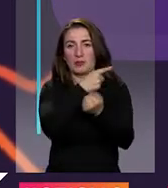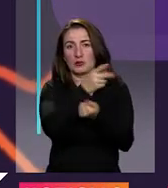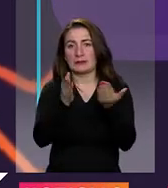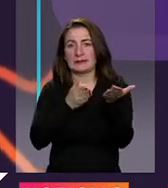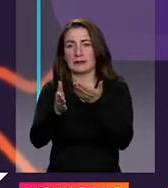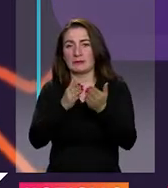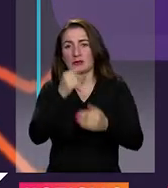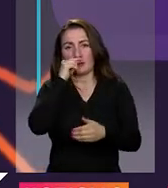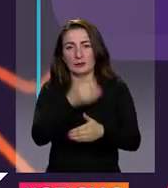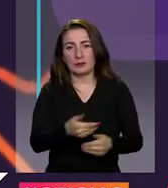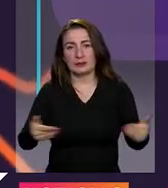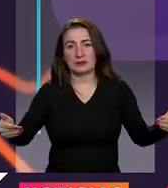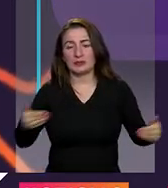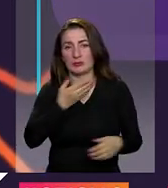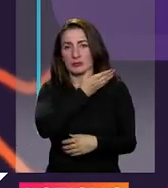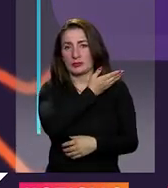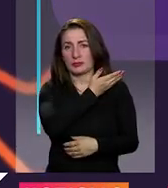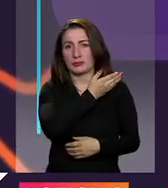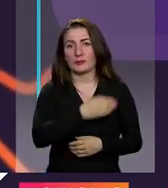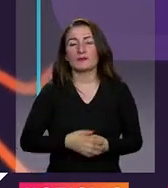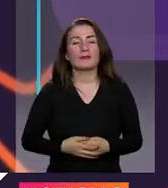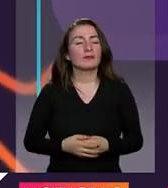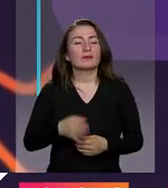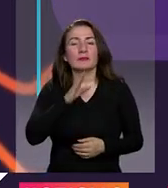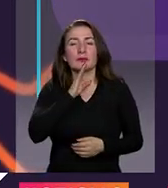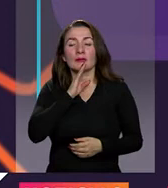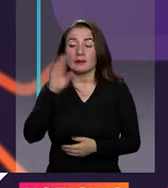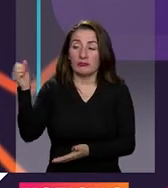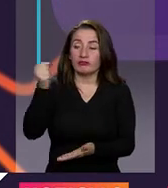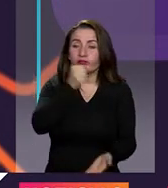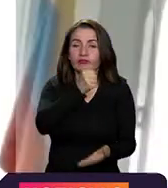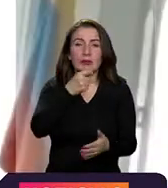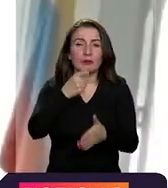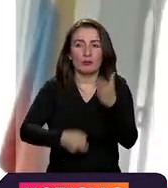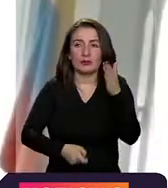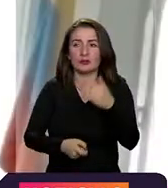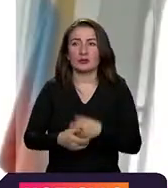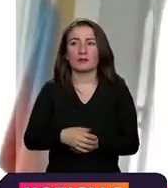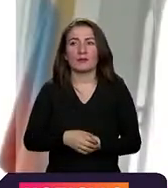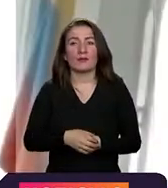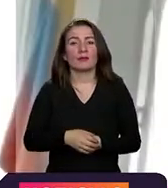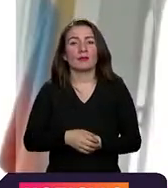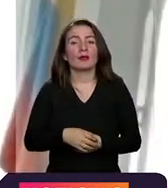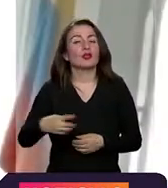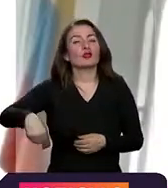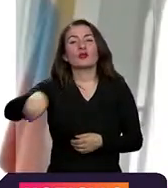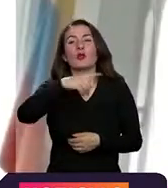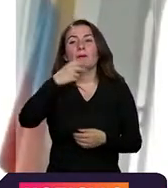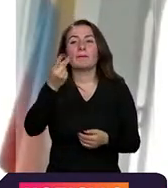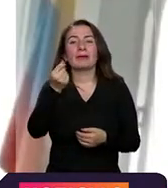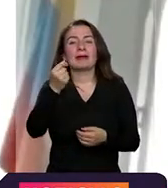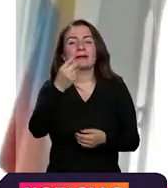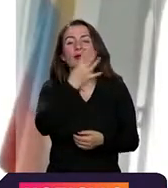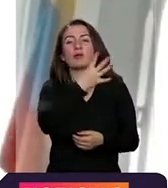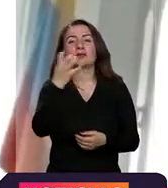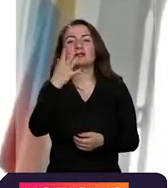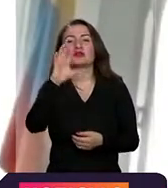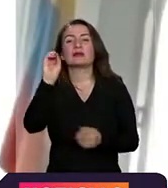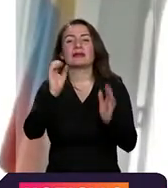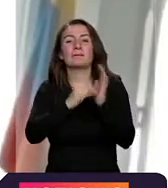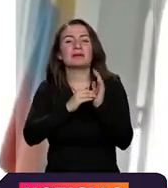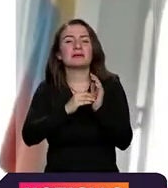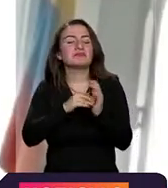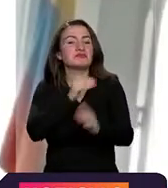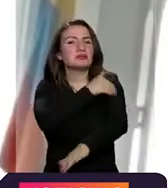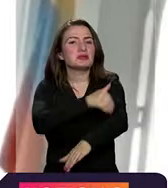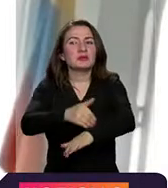servicios de primera infancia. Aclaró que estos recursos no salen de nuevos impuestos. Todos salen 450 mil millones de recursos